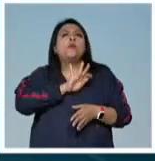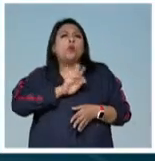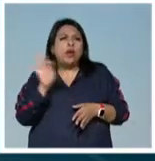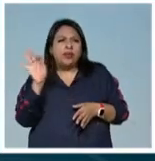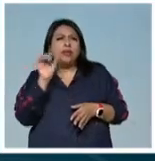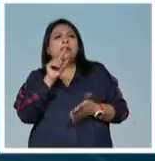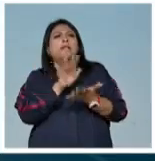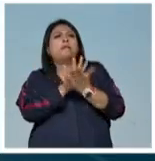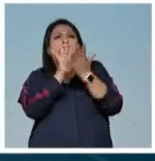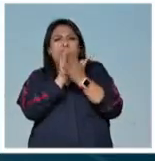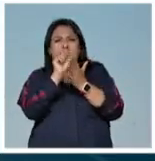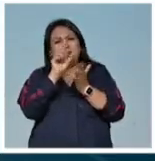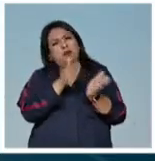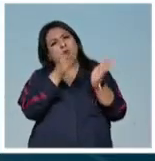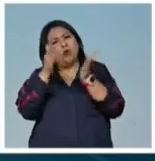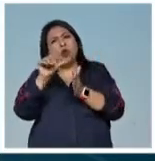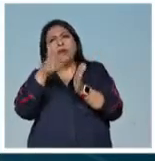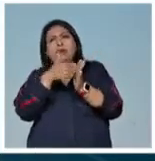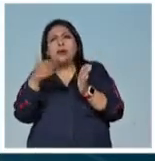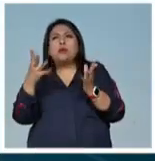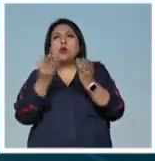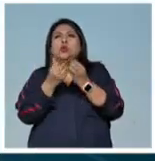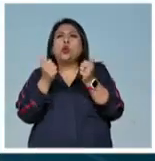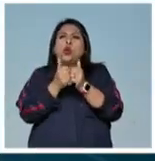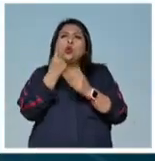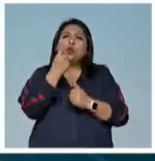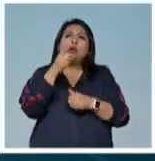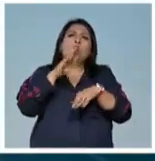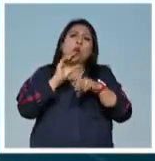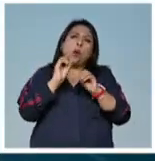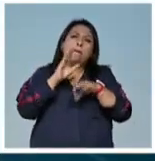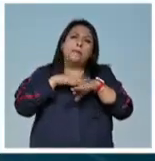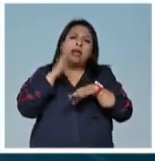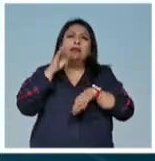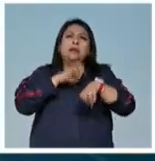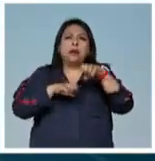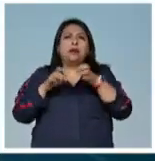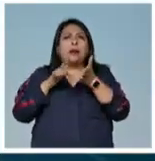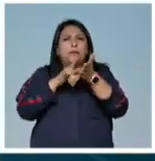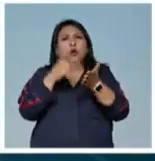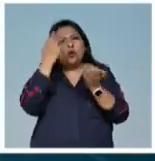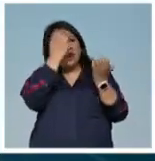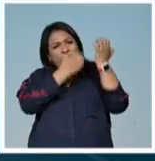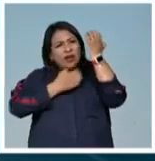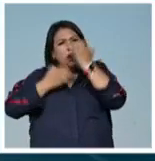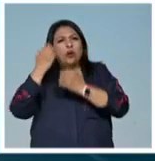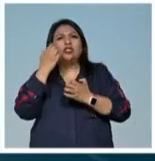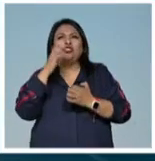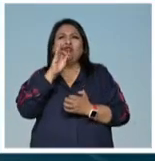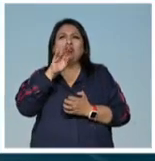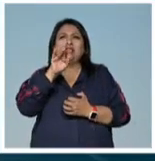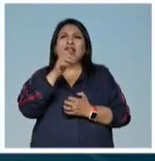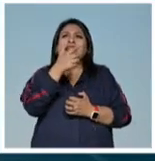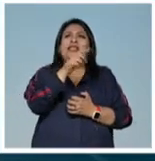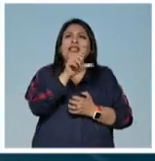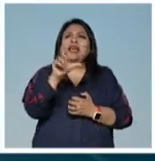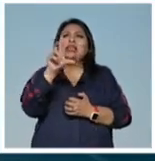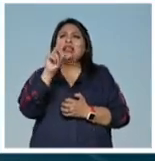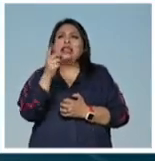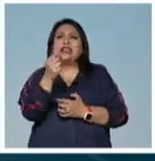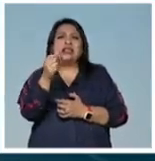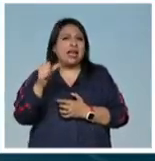aplicar en esta etapa junto con una o más empresas contribuyentes a la evaluación fiscal del 7 al